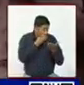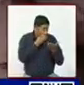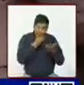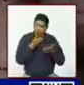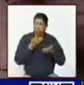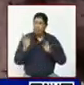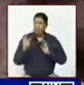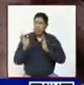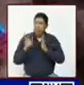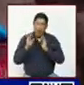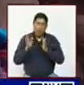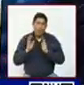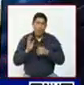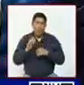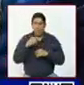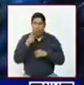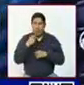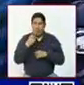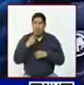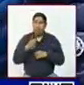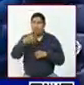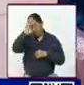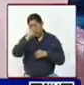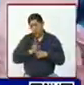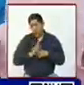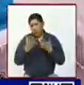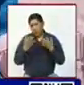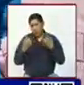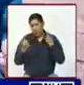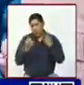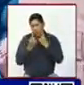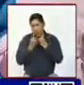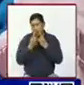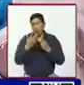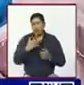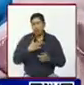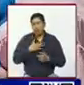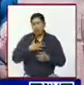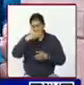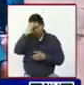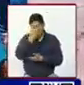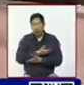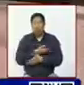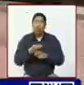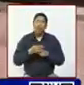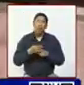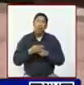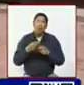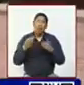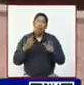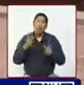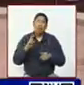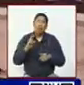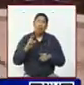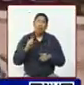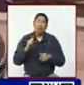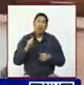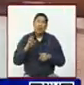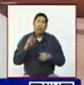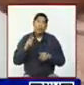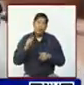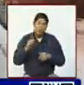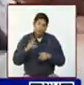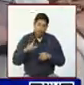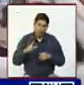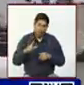pusimos a hablar y todo. Y él dijo, el señor va a querer que vea a mi hijo pronto. Y Rafael vino en busca